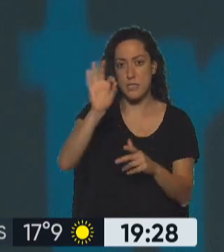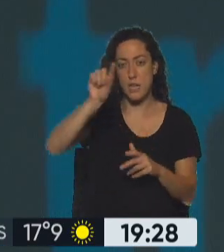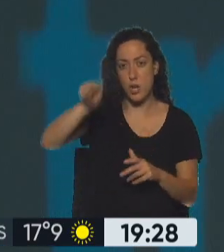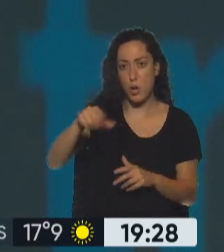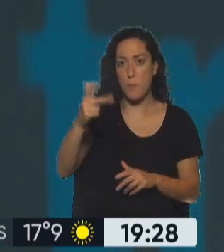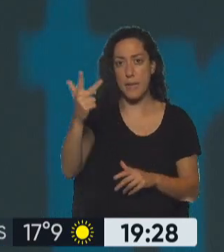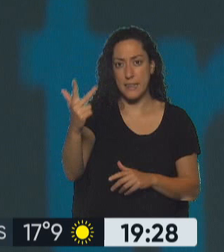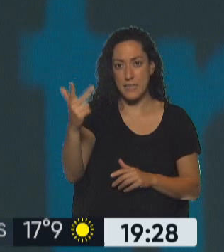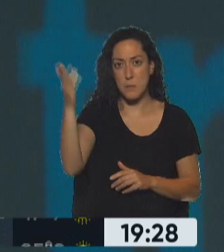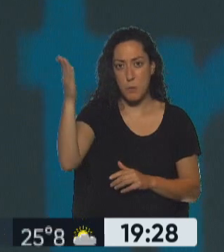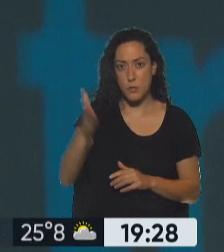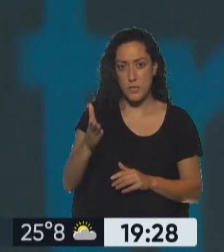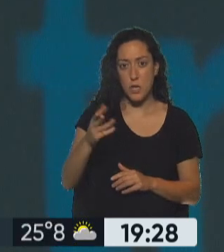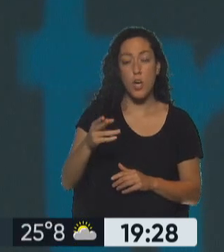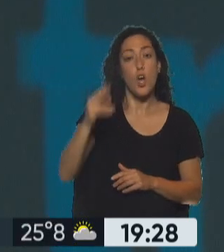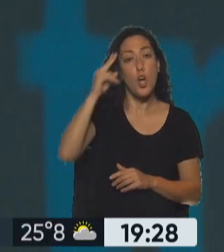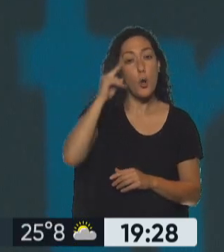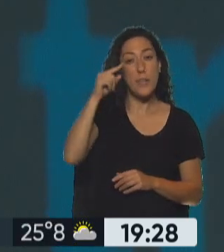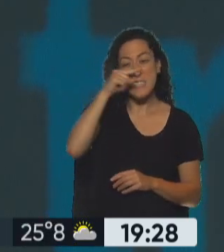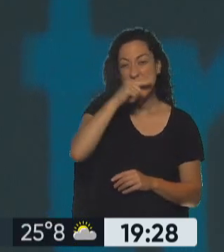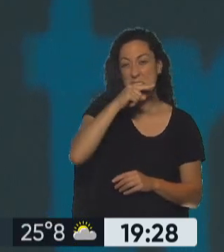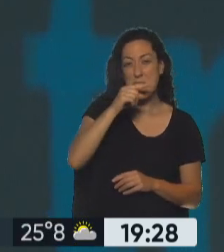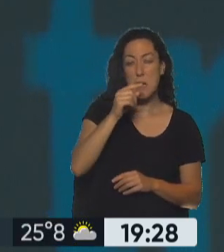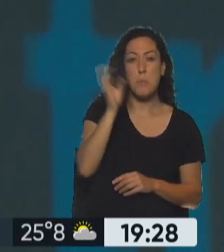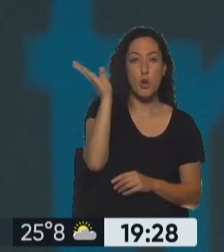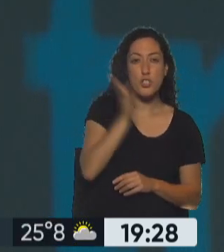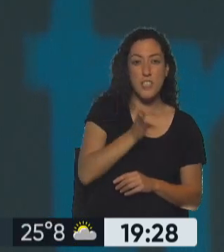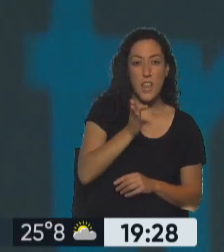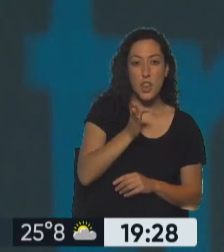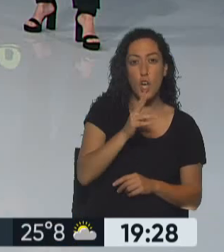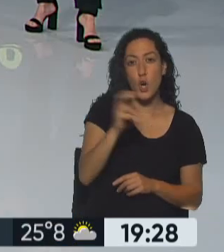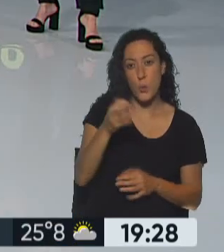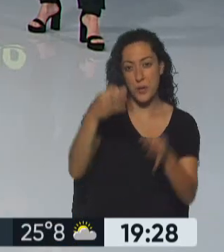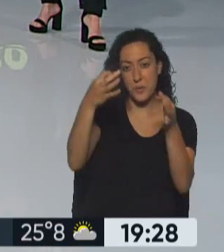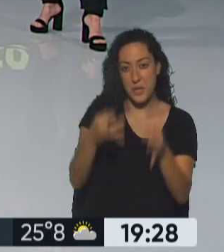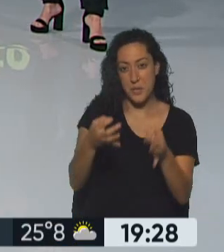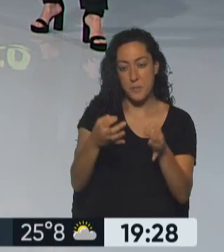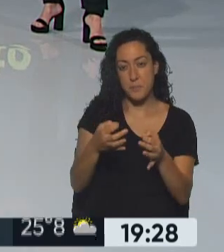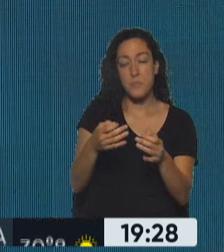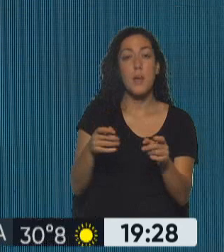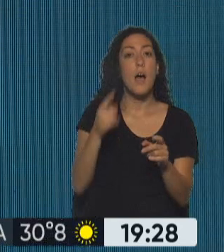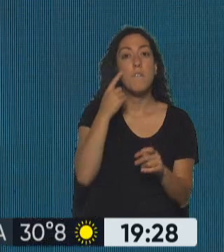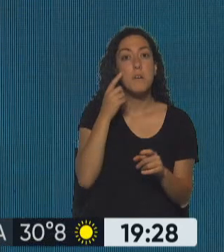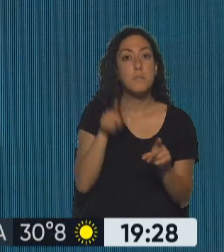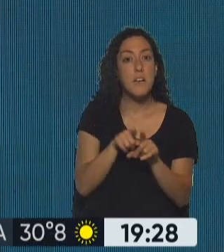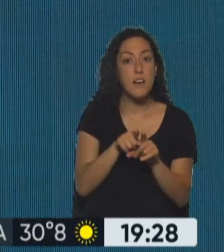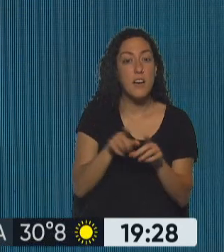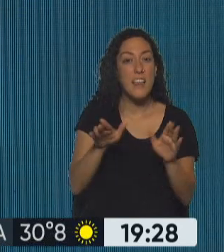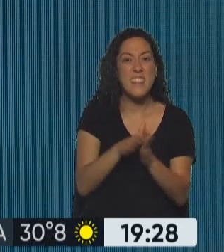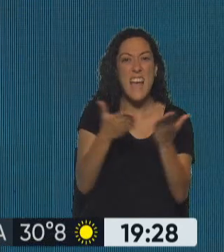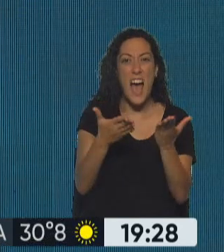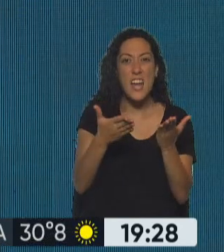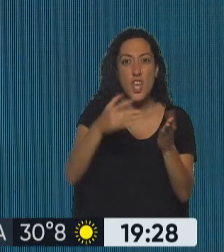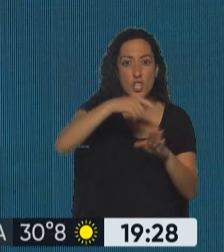dice Tolosa Paz, el 97%. Sí. Son pero los que... fíjate vos lo que es la doble vara, ¿no? Porque esto fue tapa de los